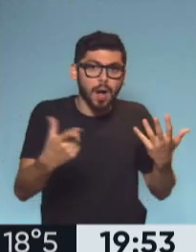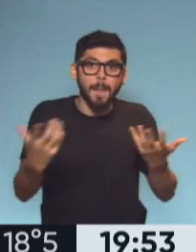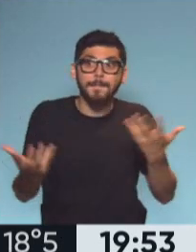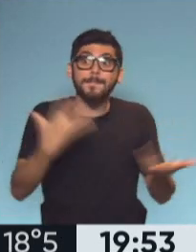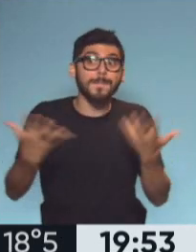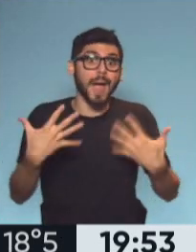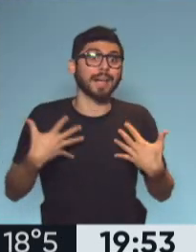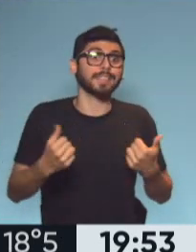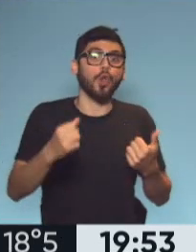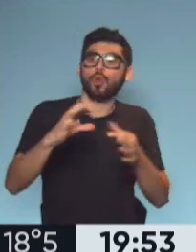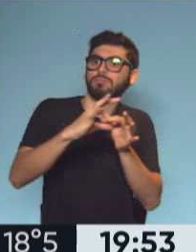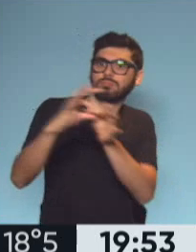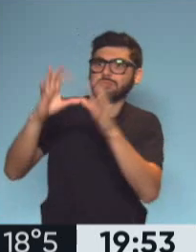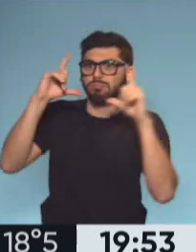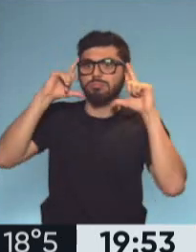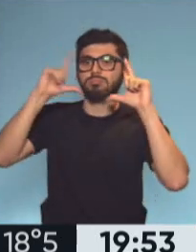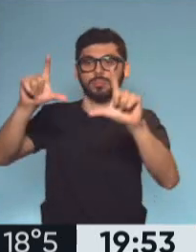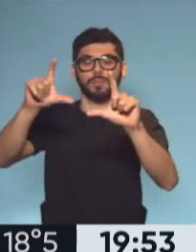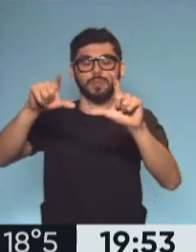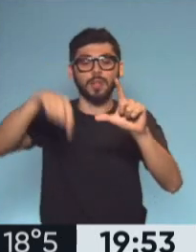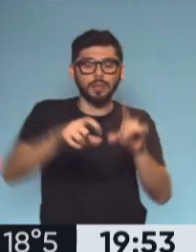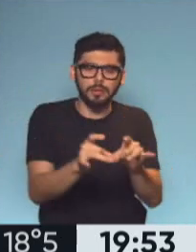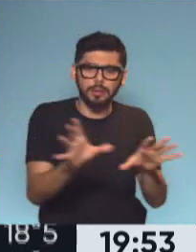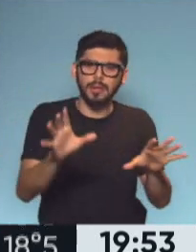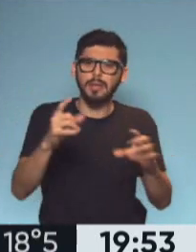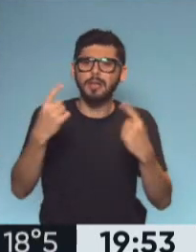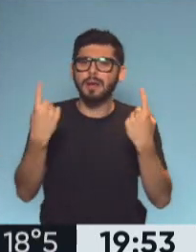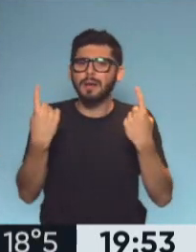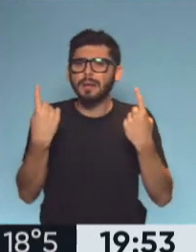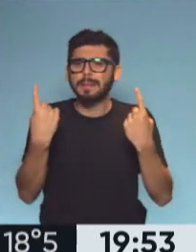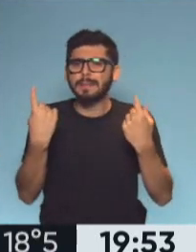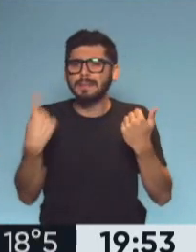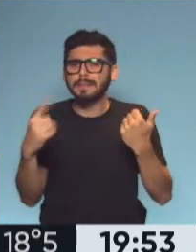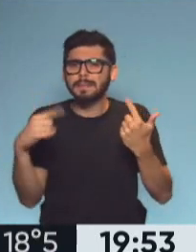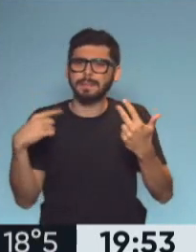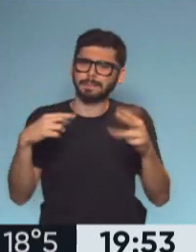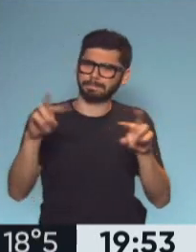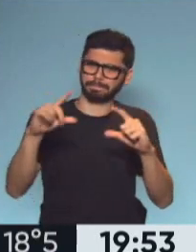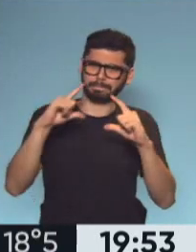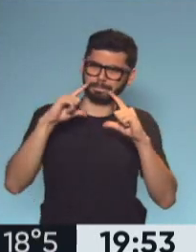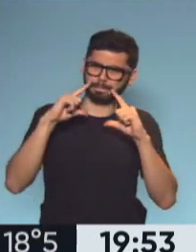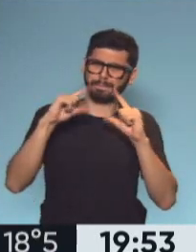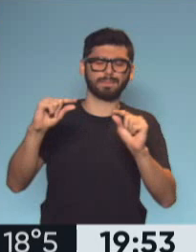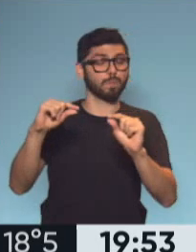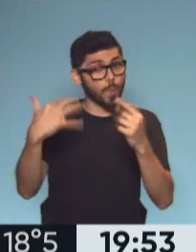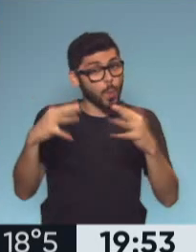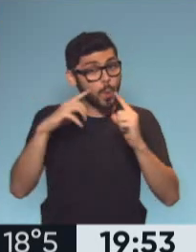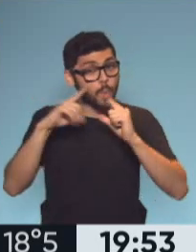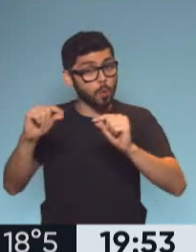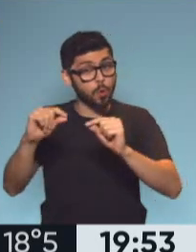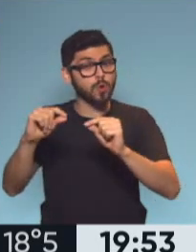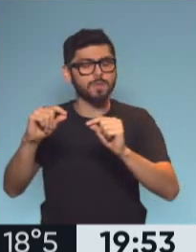materia de salud global. Esta pandemia puso en jaque distintos enfoques y fue muy cuestionada la OMS a propósito de esto.